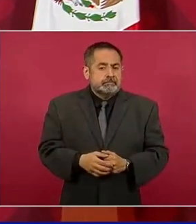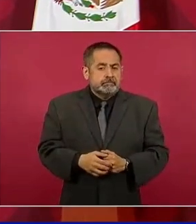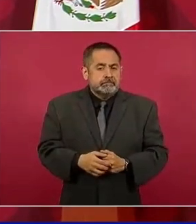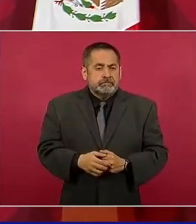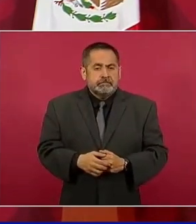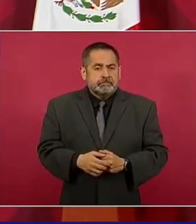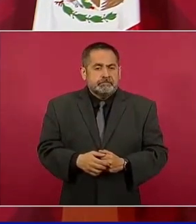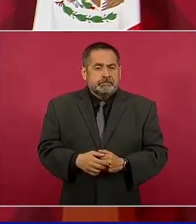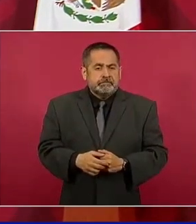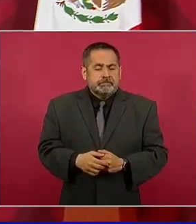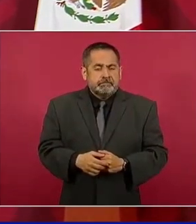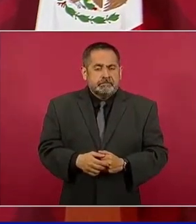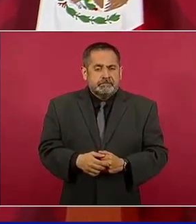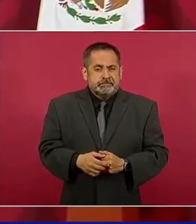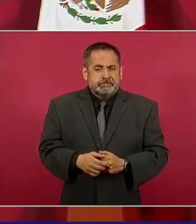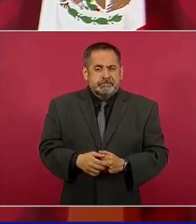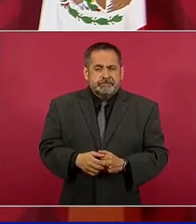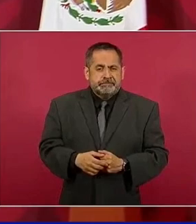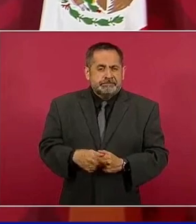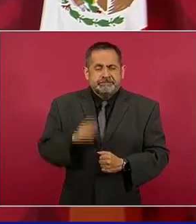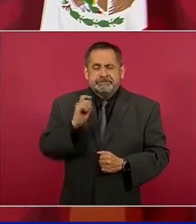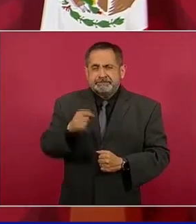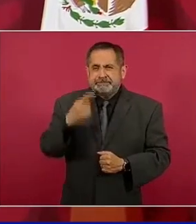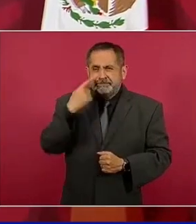en los años